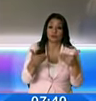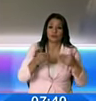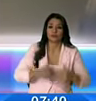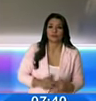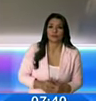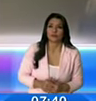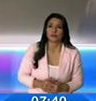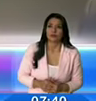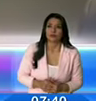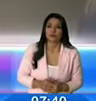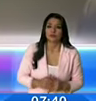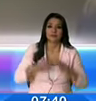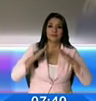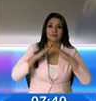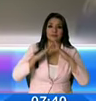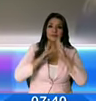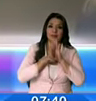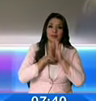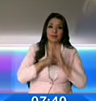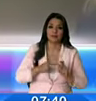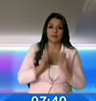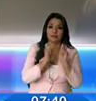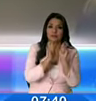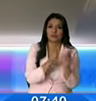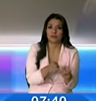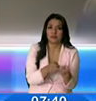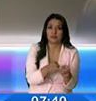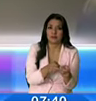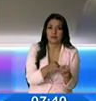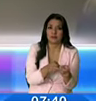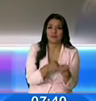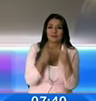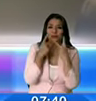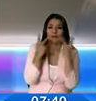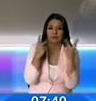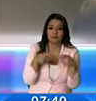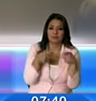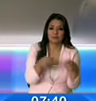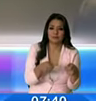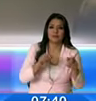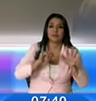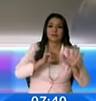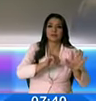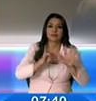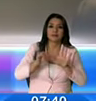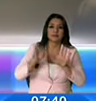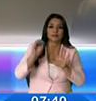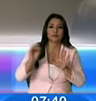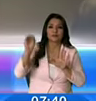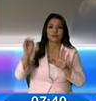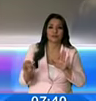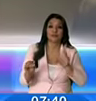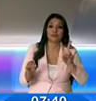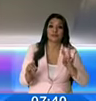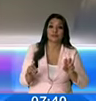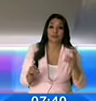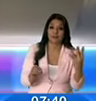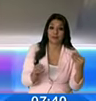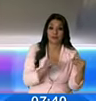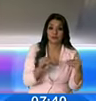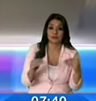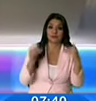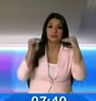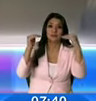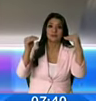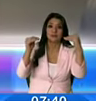porcentaje de viviendas abastecidas por red pública, del 66% en el 2014 al